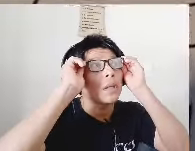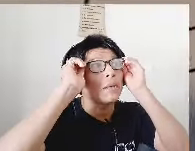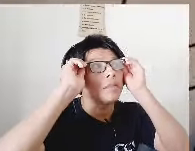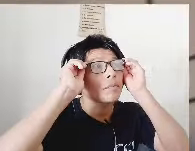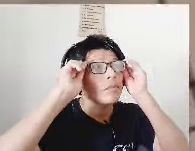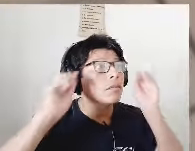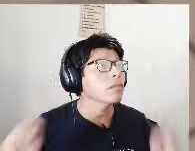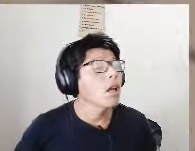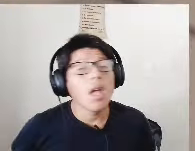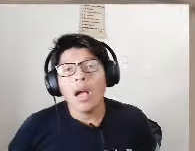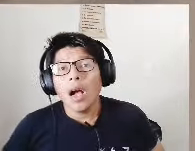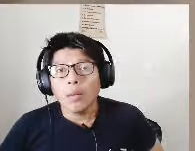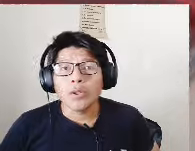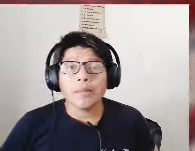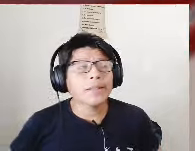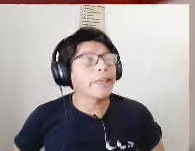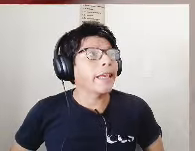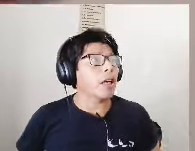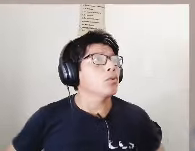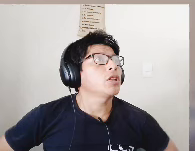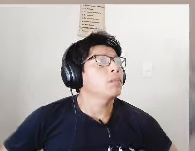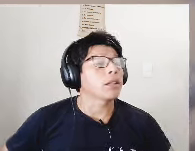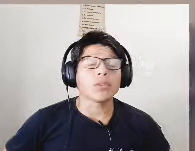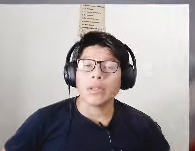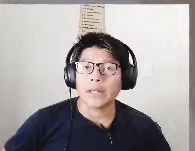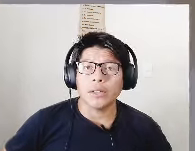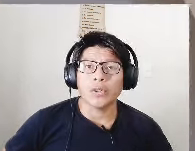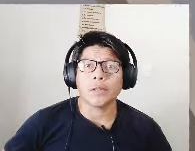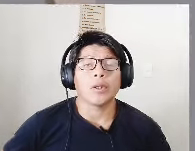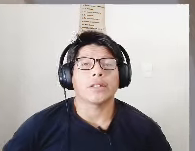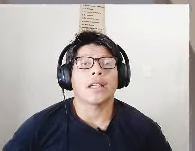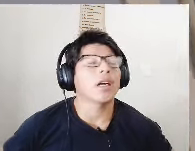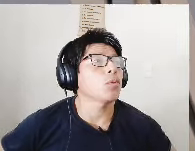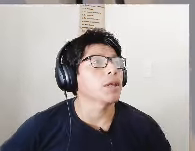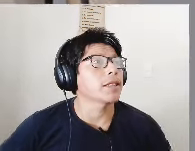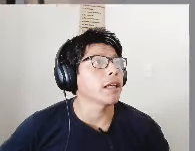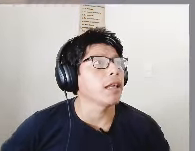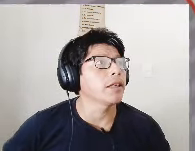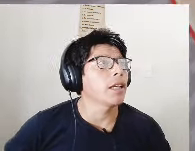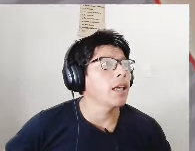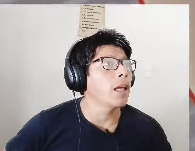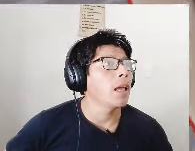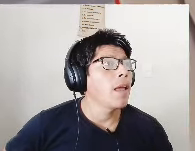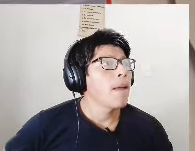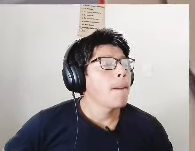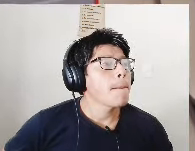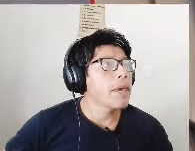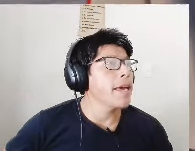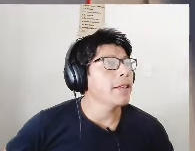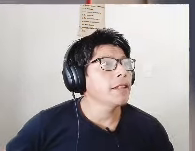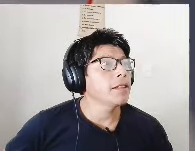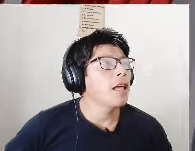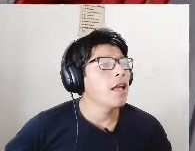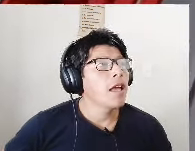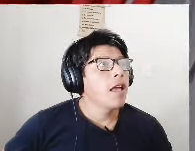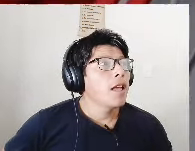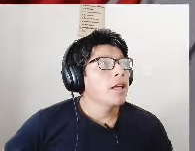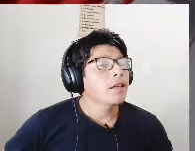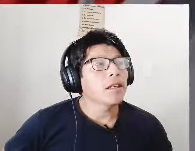¿no? Bueno. Vamos, y amigas mexicanos y paisanos tabasqueños, espero que tengan un excelente